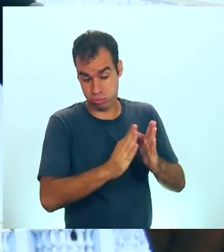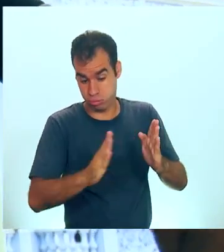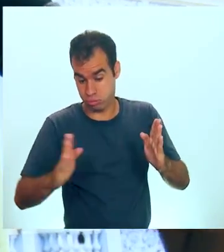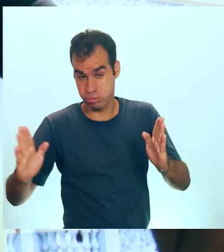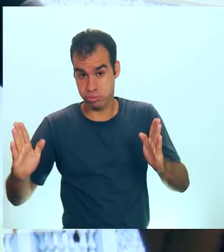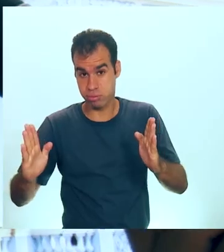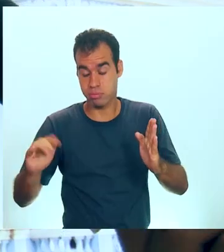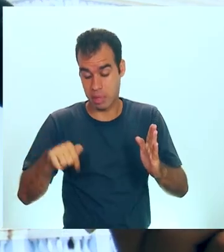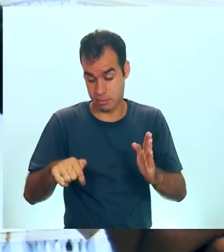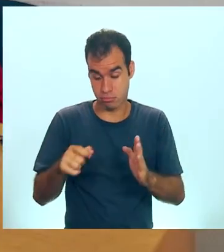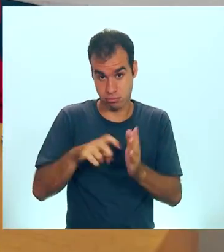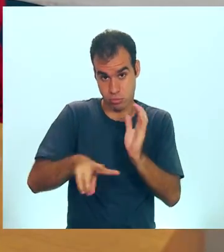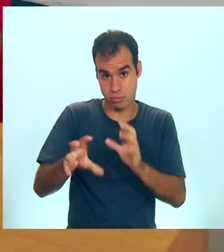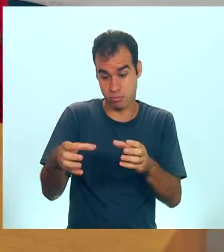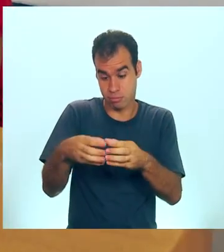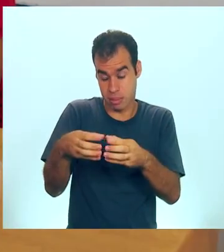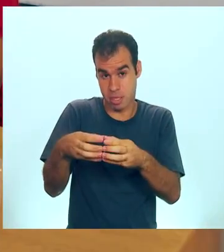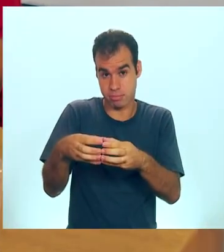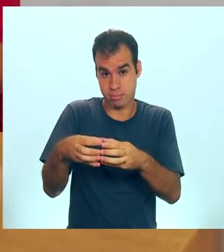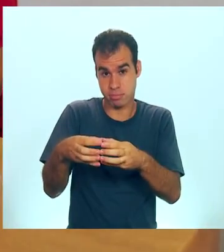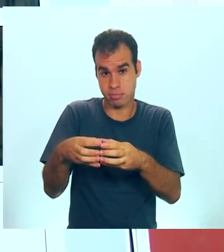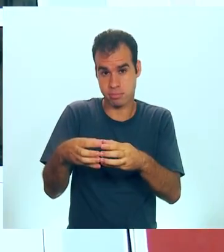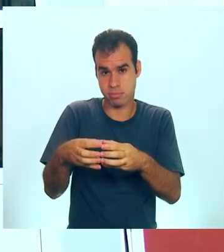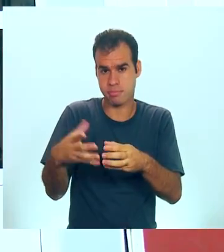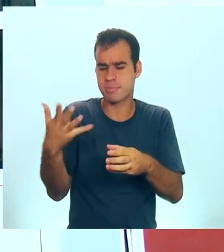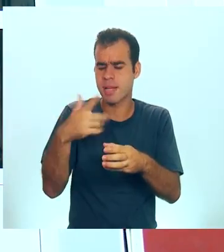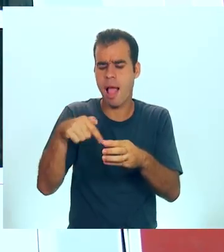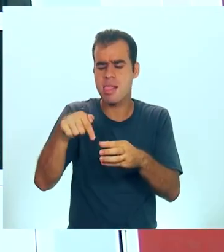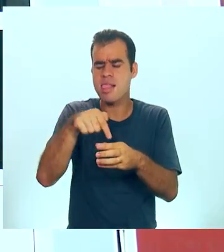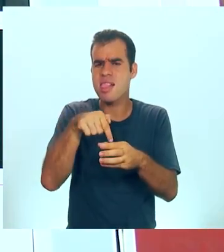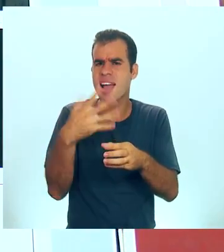provincia, Jóvenes por la Vida, integrado